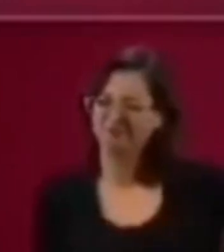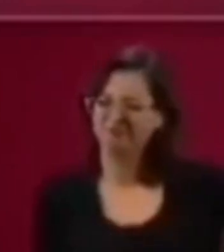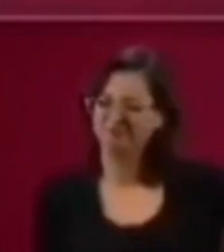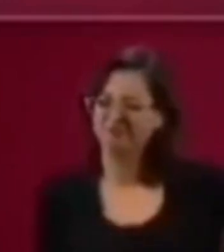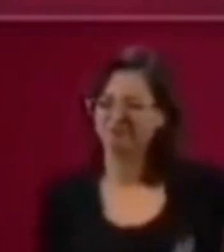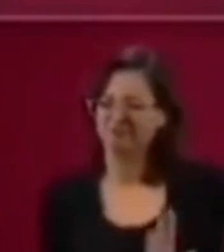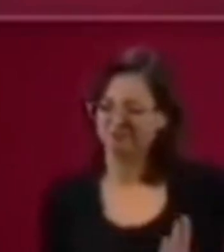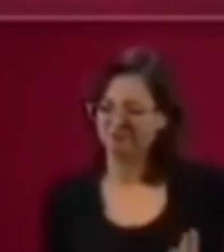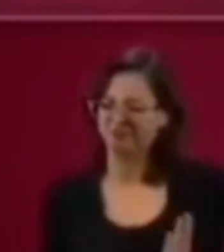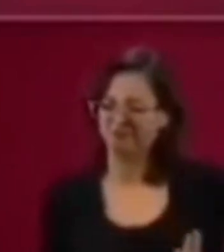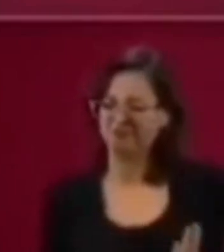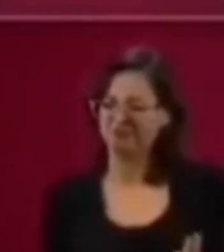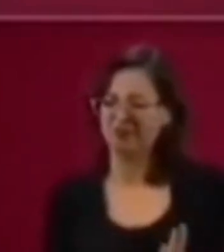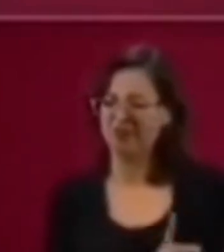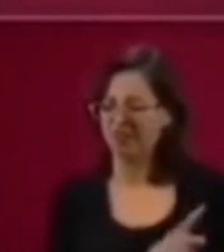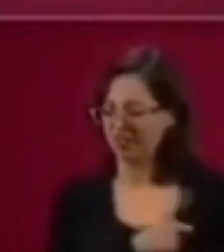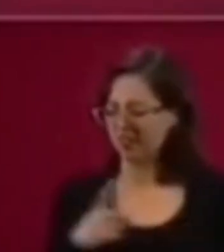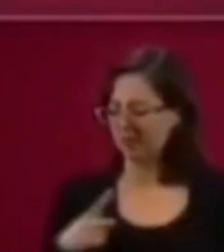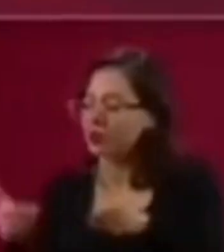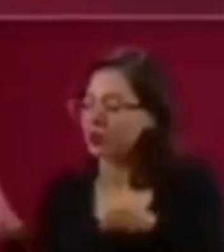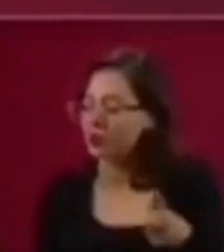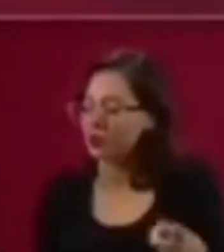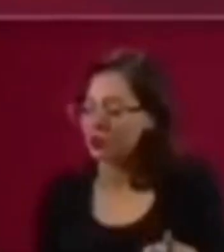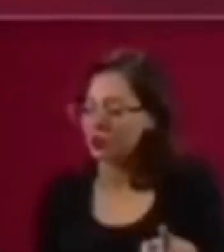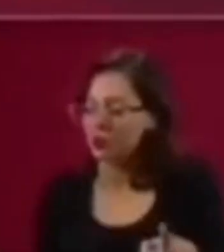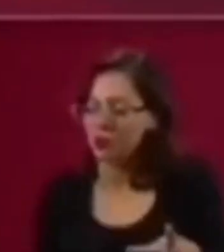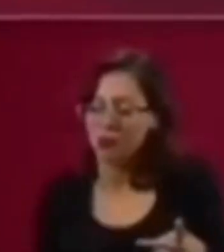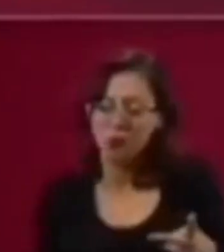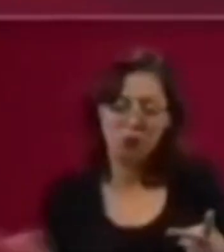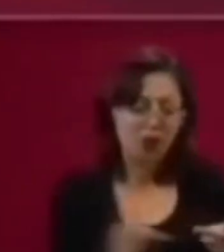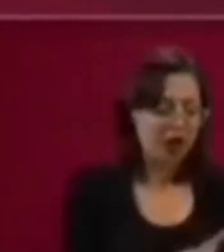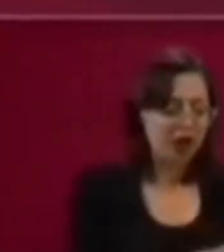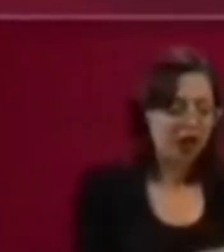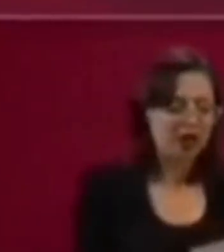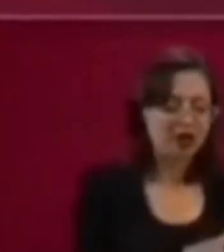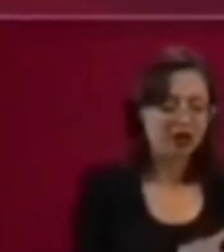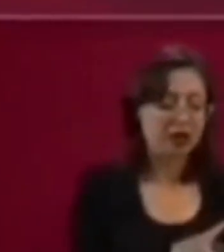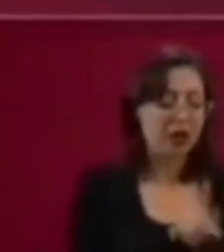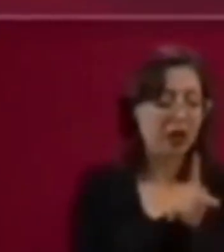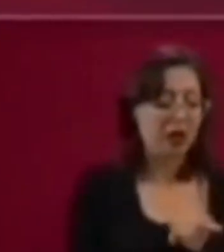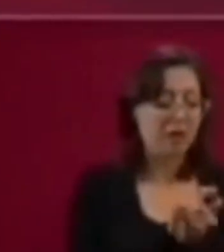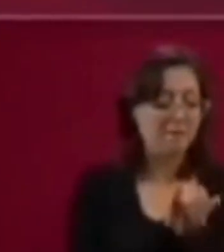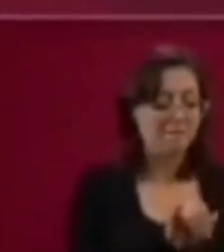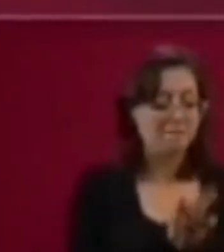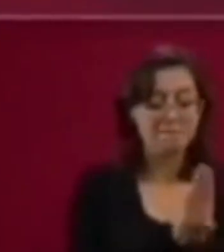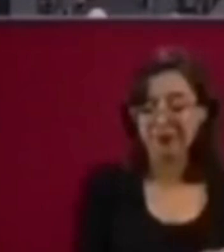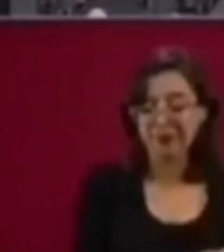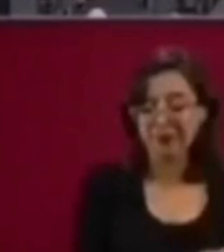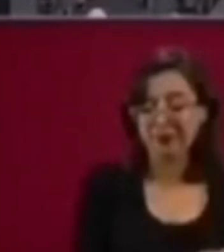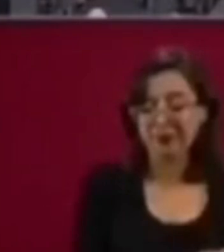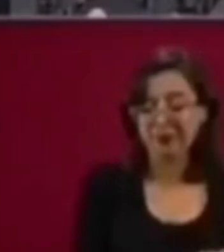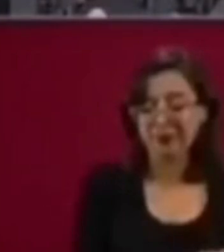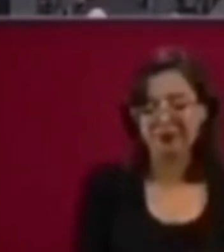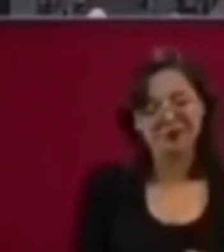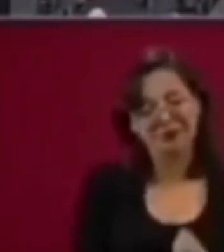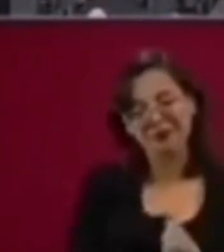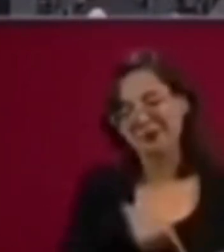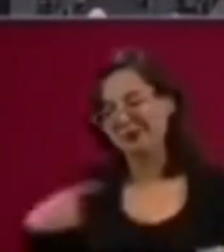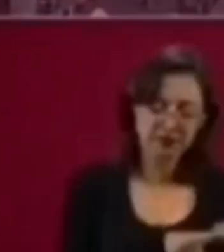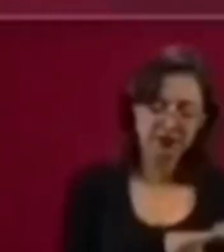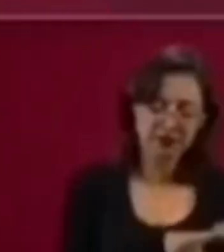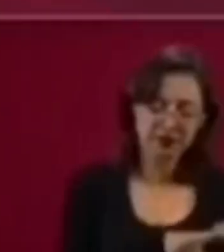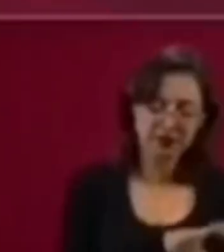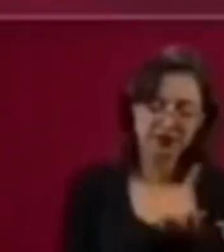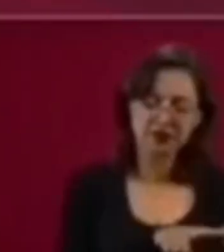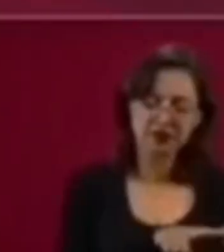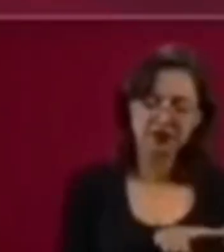buscar nuevos conceptos. En vez de Producto Interno Bruto, hablar de